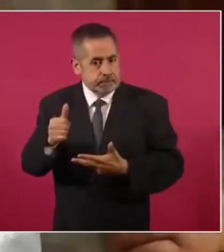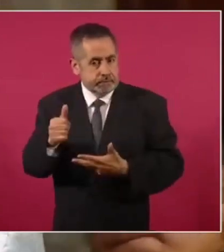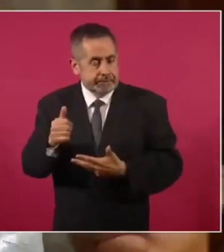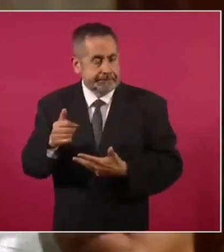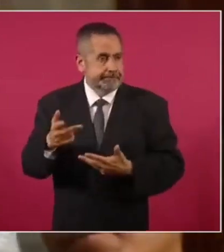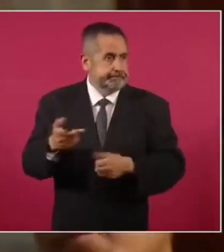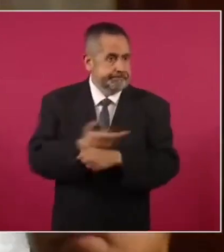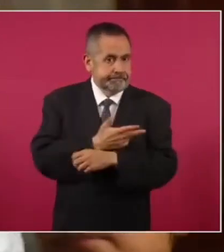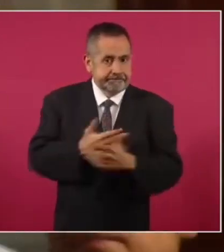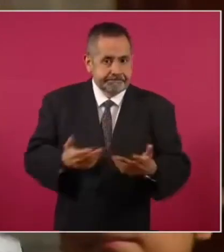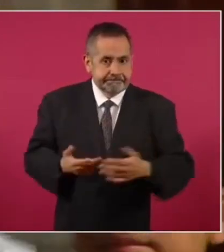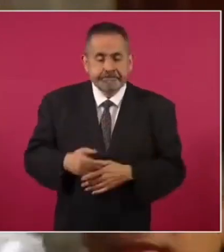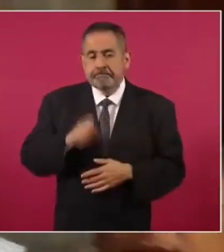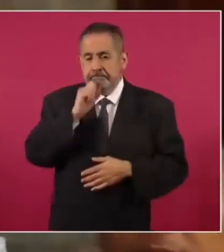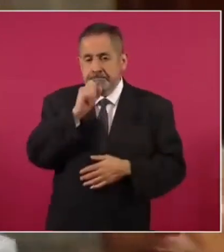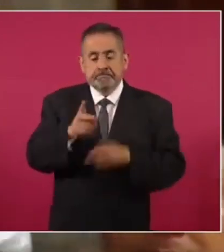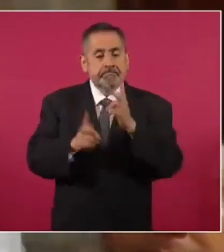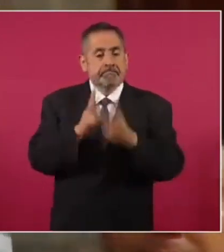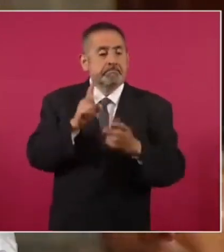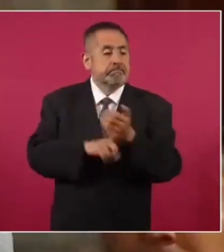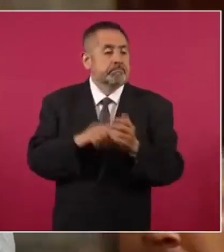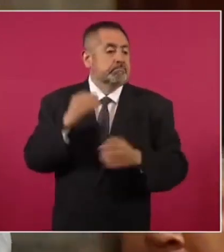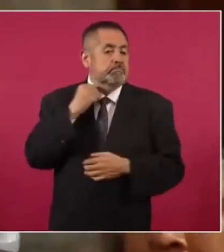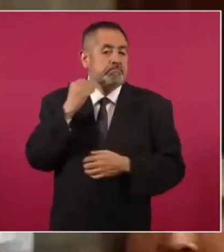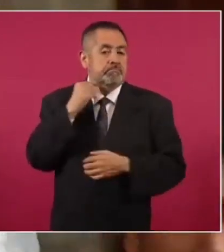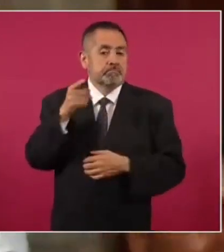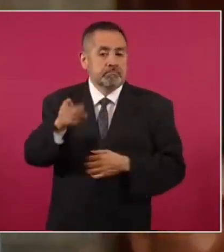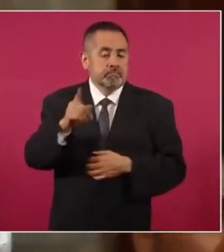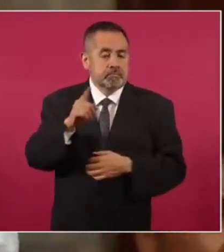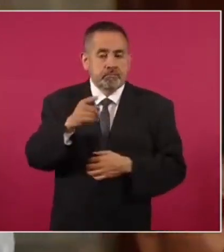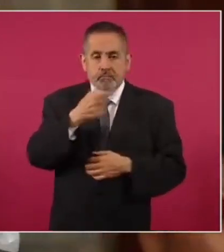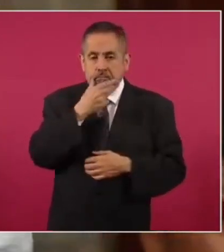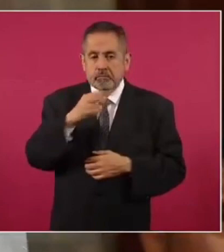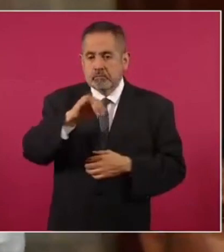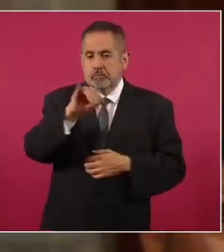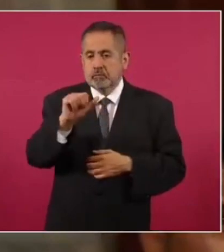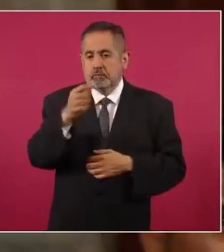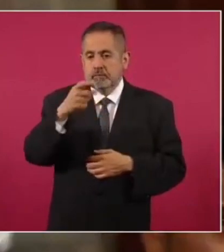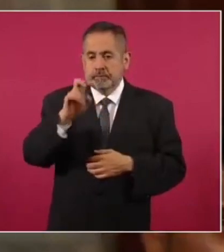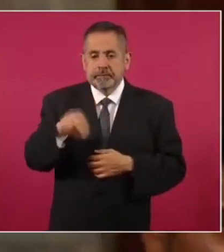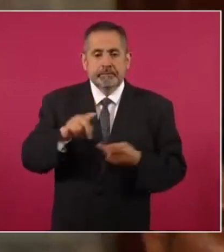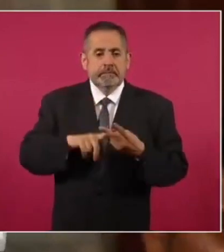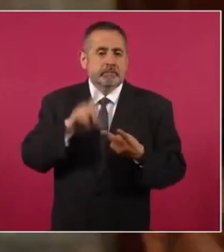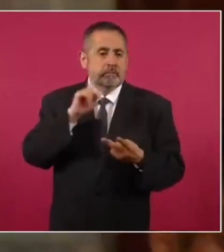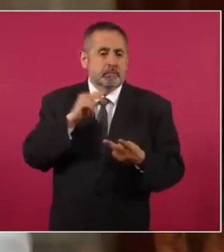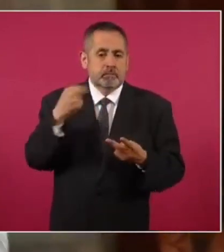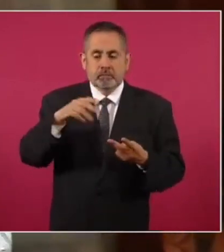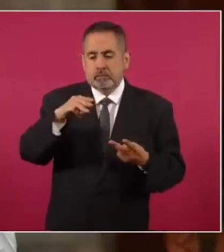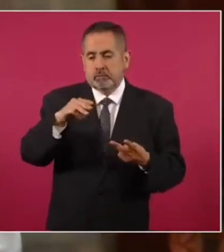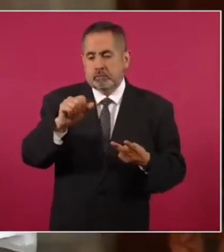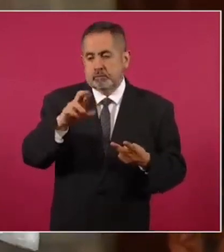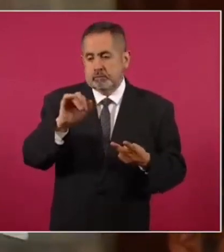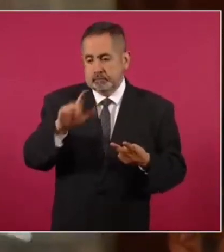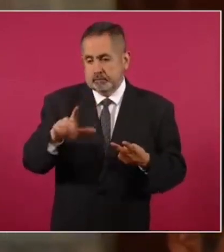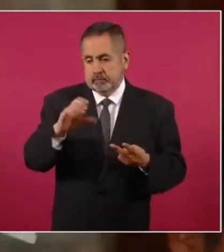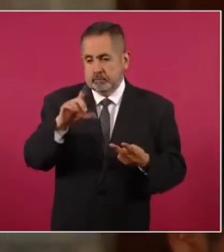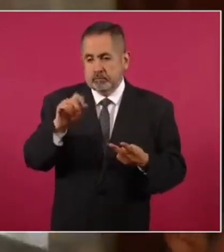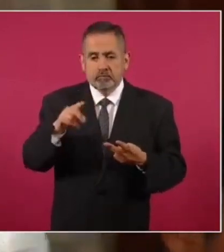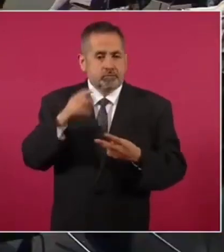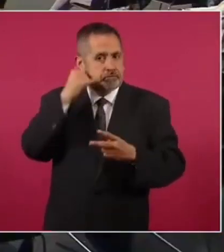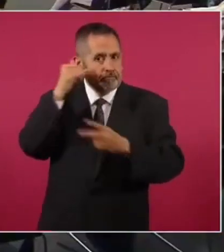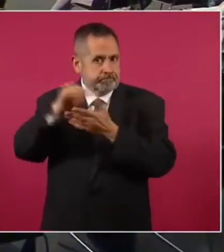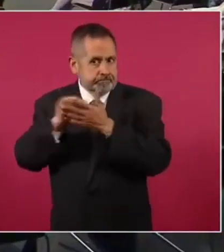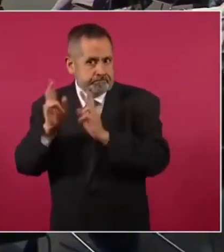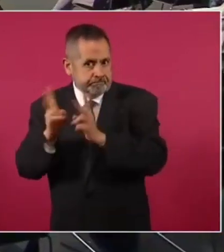de que también se habló con la abogada de Joaquín El Chapo Guzmán, con Mariel Colón, desde Nueva York, para saber sobre este